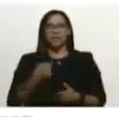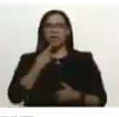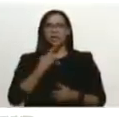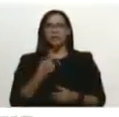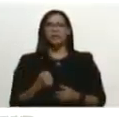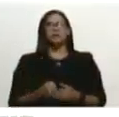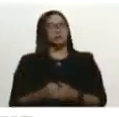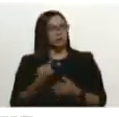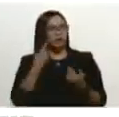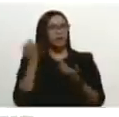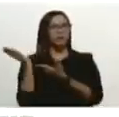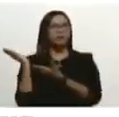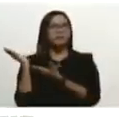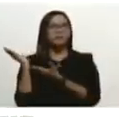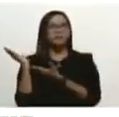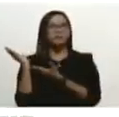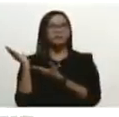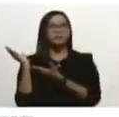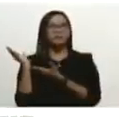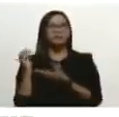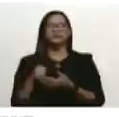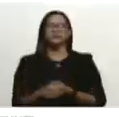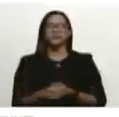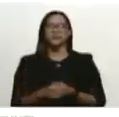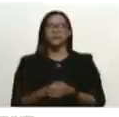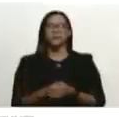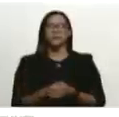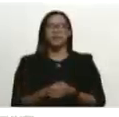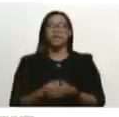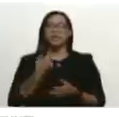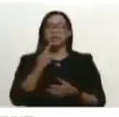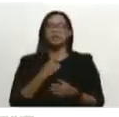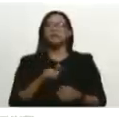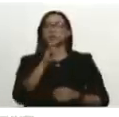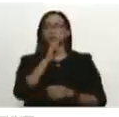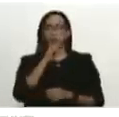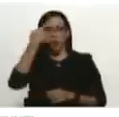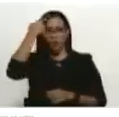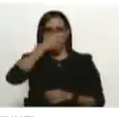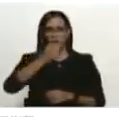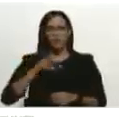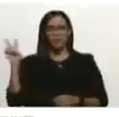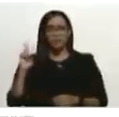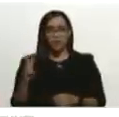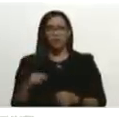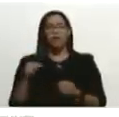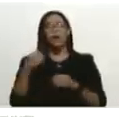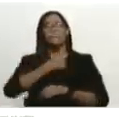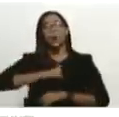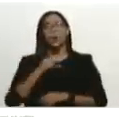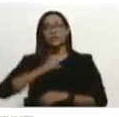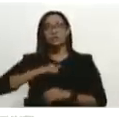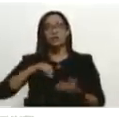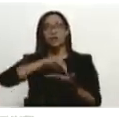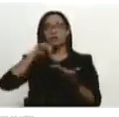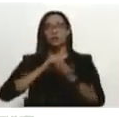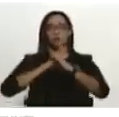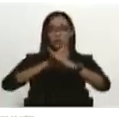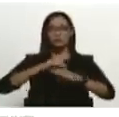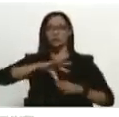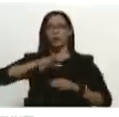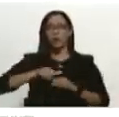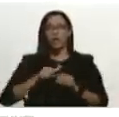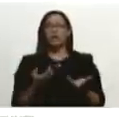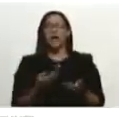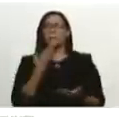siguiente, si lo tenemos en pantalla, vamos a verlo. Dice, se informa al pueblo venezolano que la Policía Nacional Anticorrupción ha solicitado